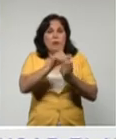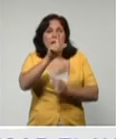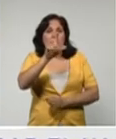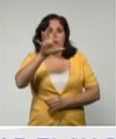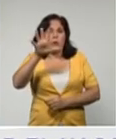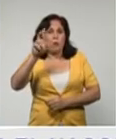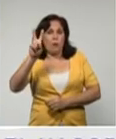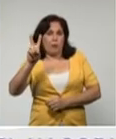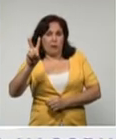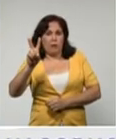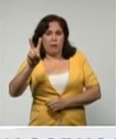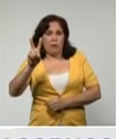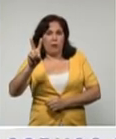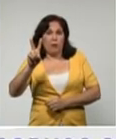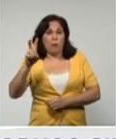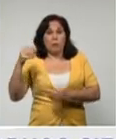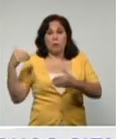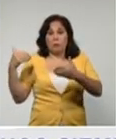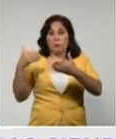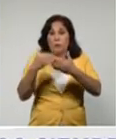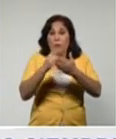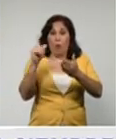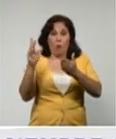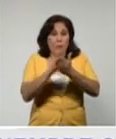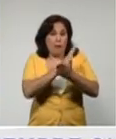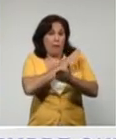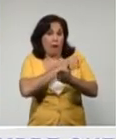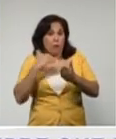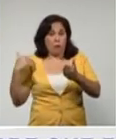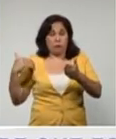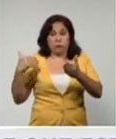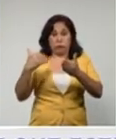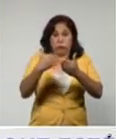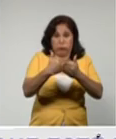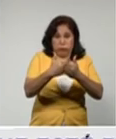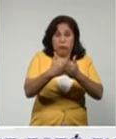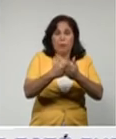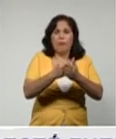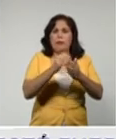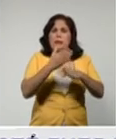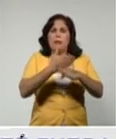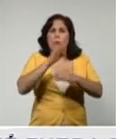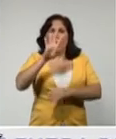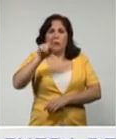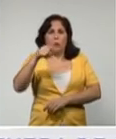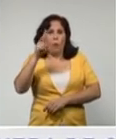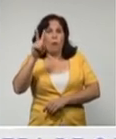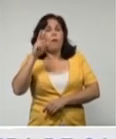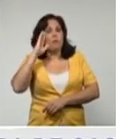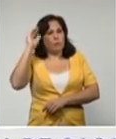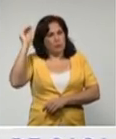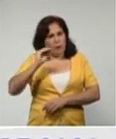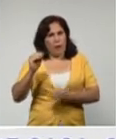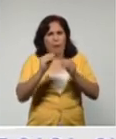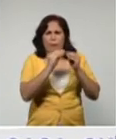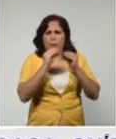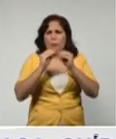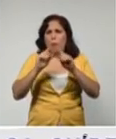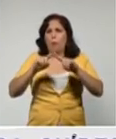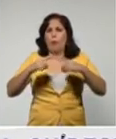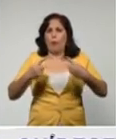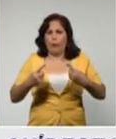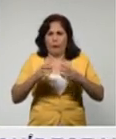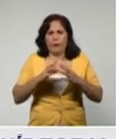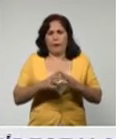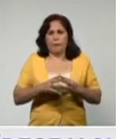152 durante todo el curso de la pandemia, que es el 4,2%. No obstante, de